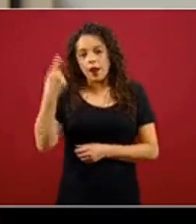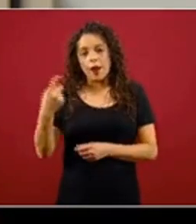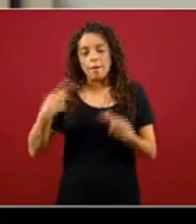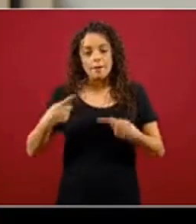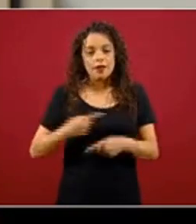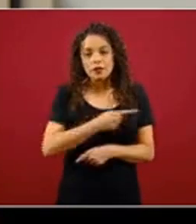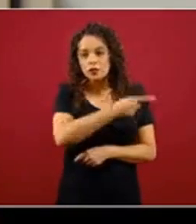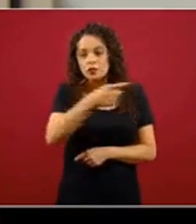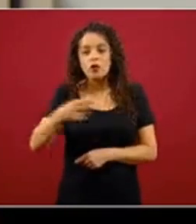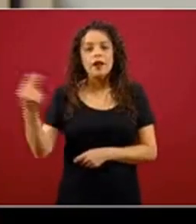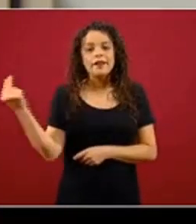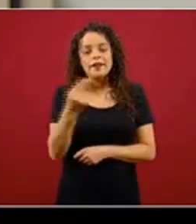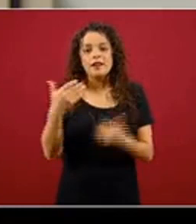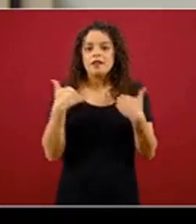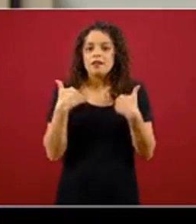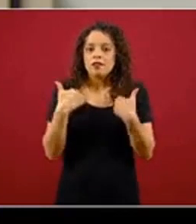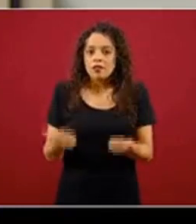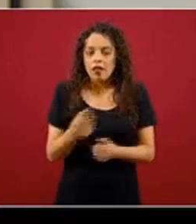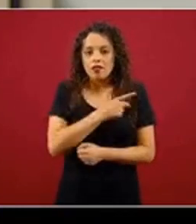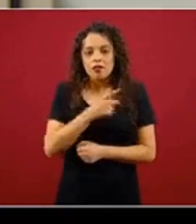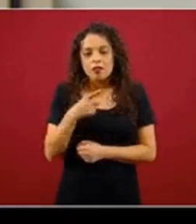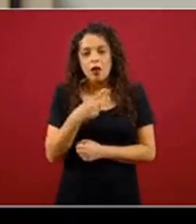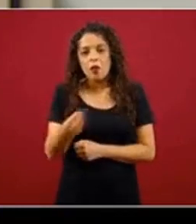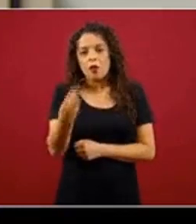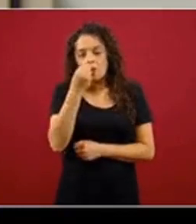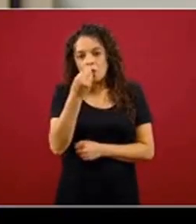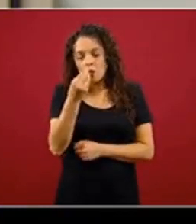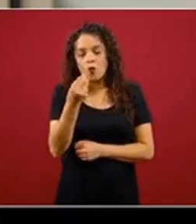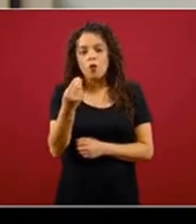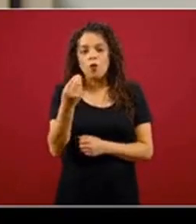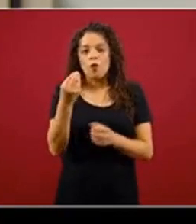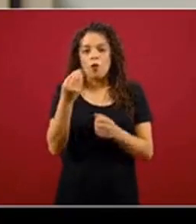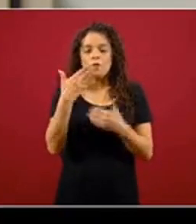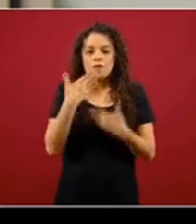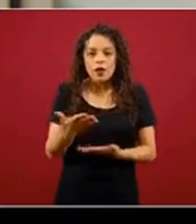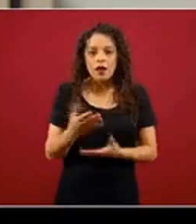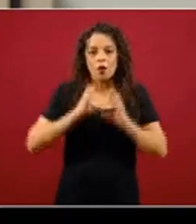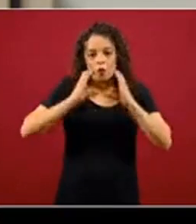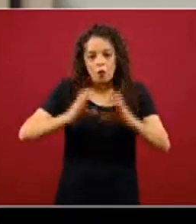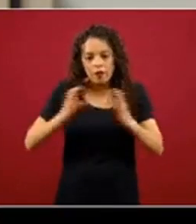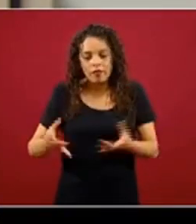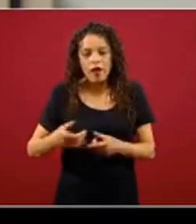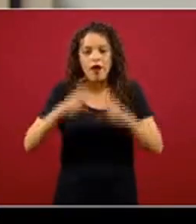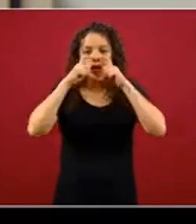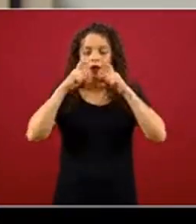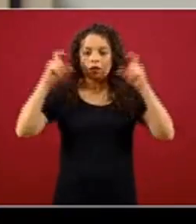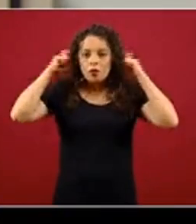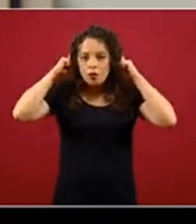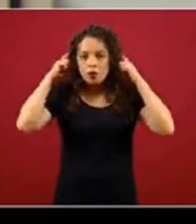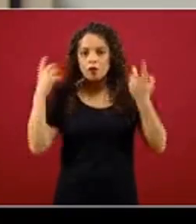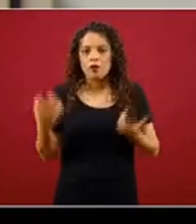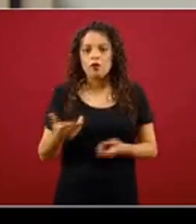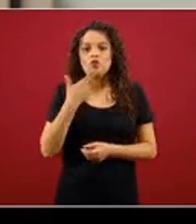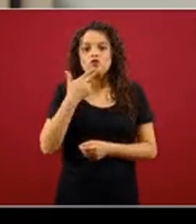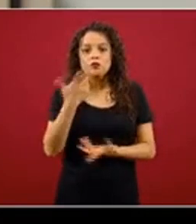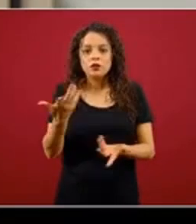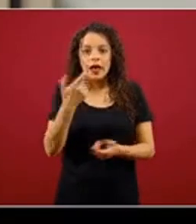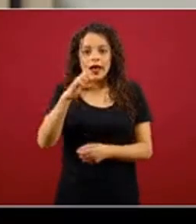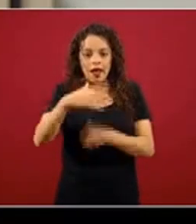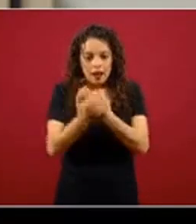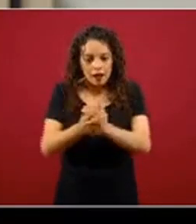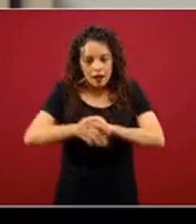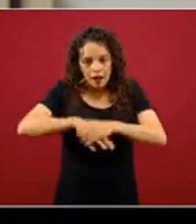está el cubrebocas, está la cuestión del lavado de manos, está lo del gel antibacterial, pero ¿qué otras medidas se van a tomar para que